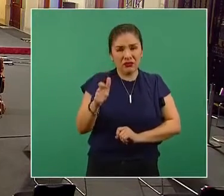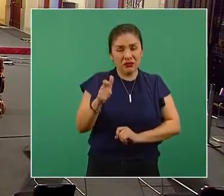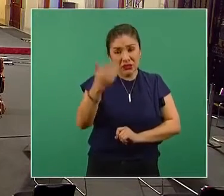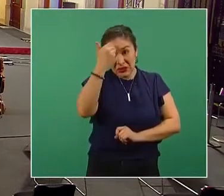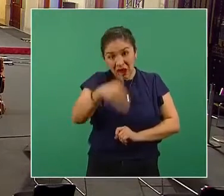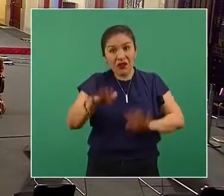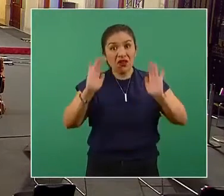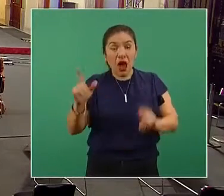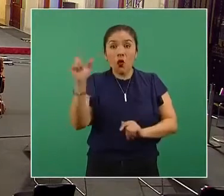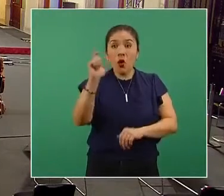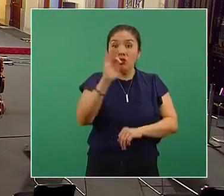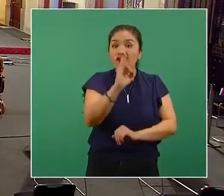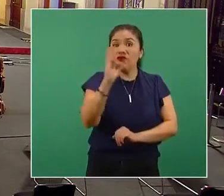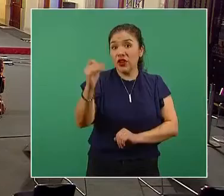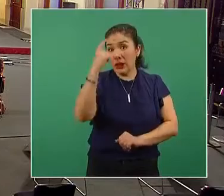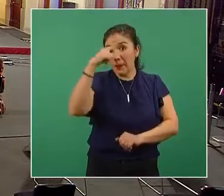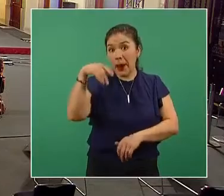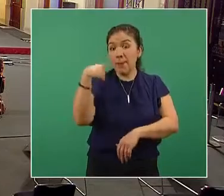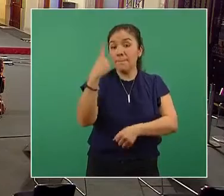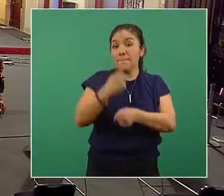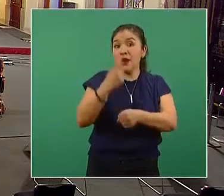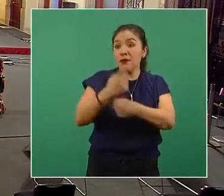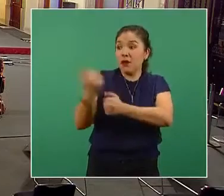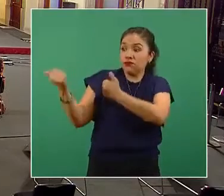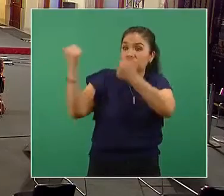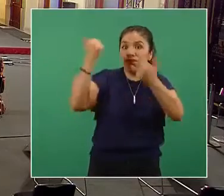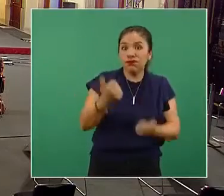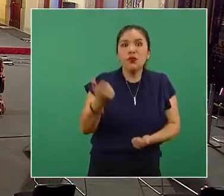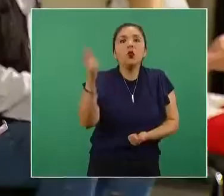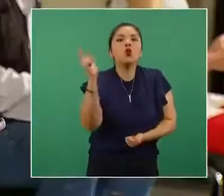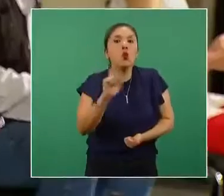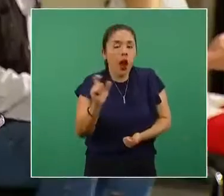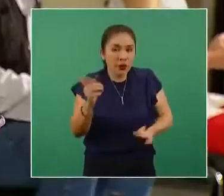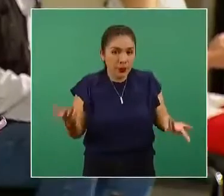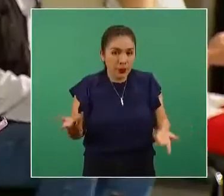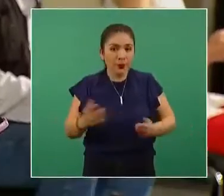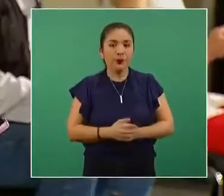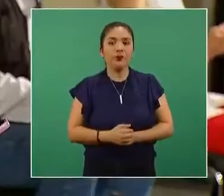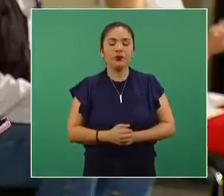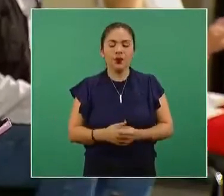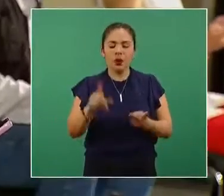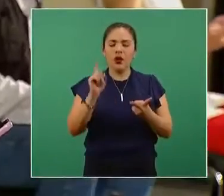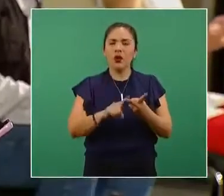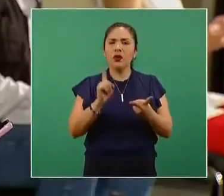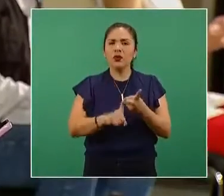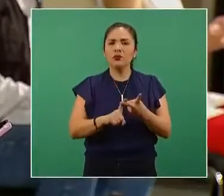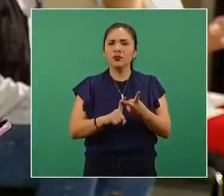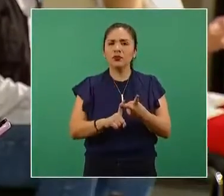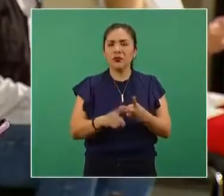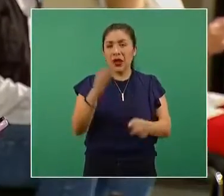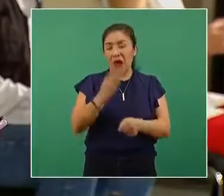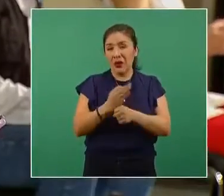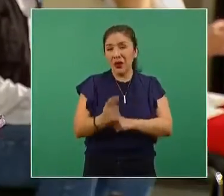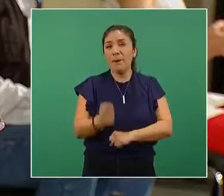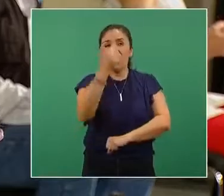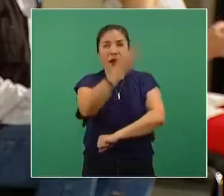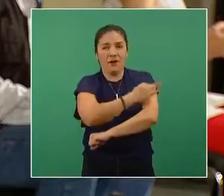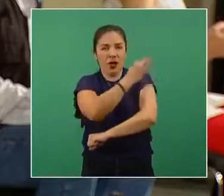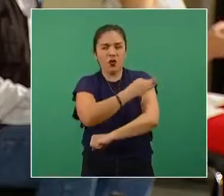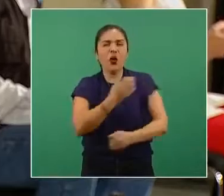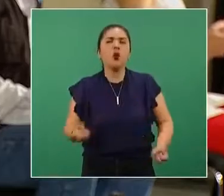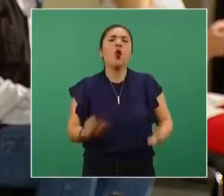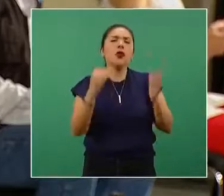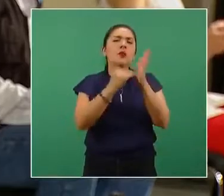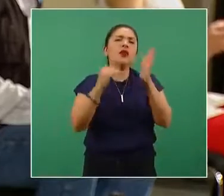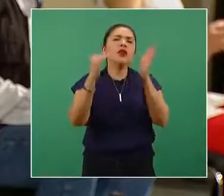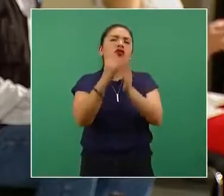tienen alguna fecha estimada para la primera embarque. Y pues también preguntarle en esta primera ronda a cuántos millones de